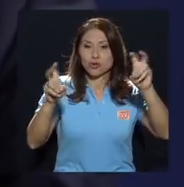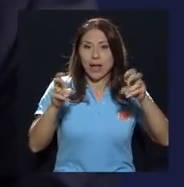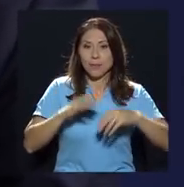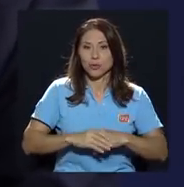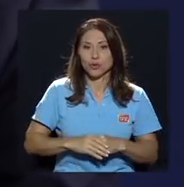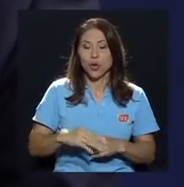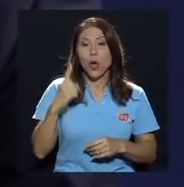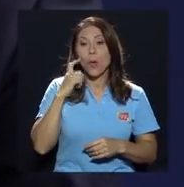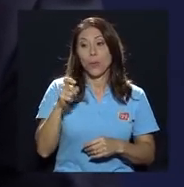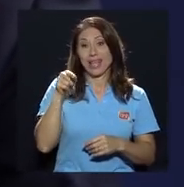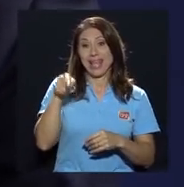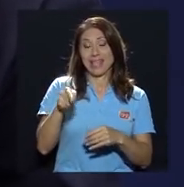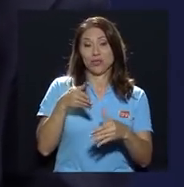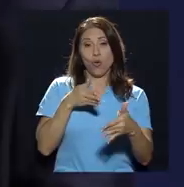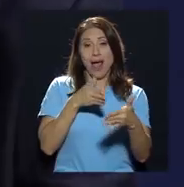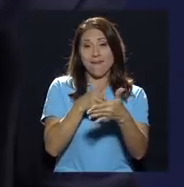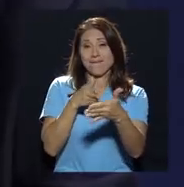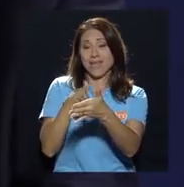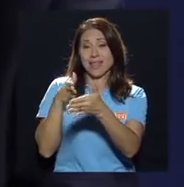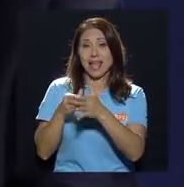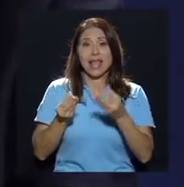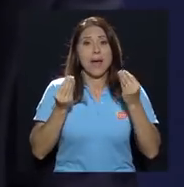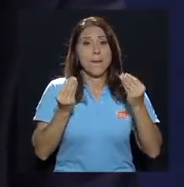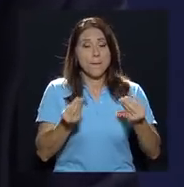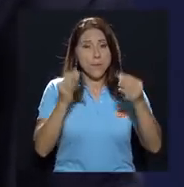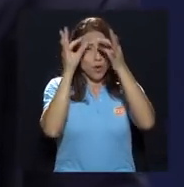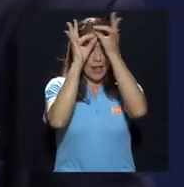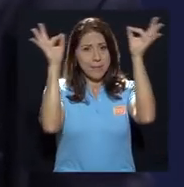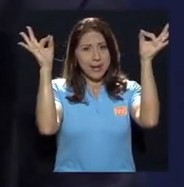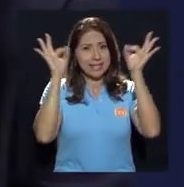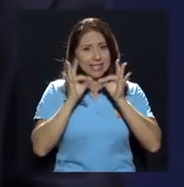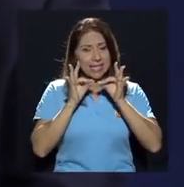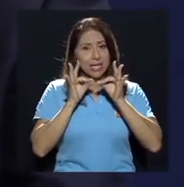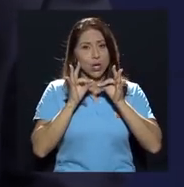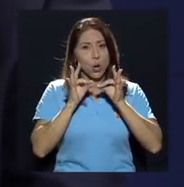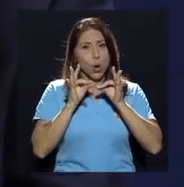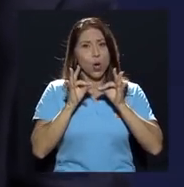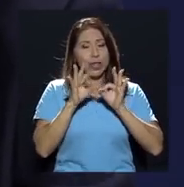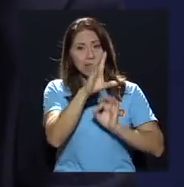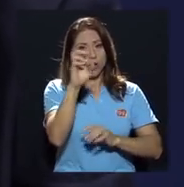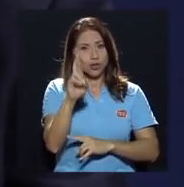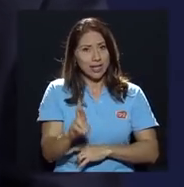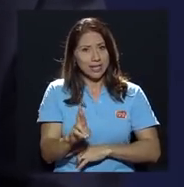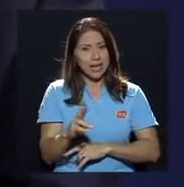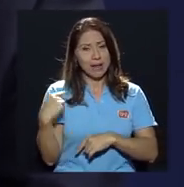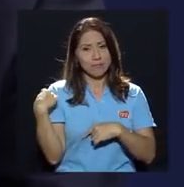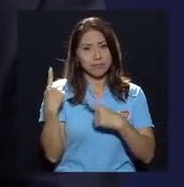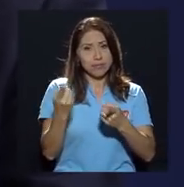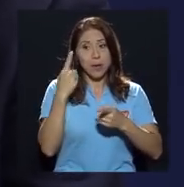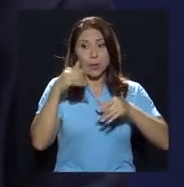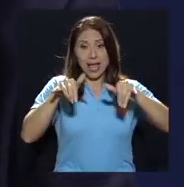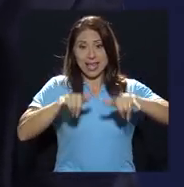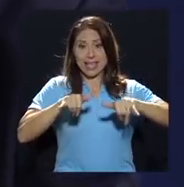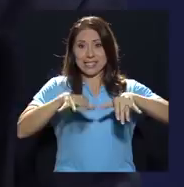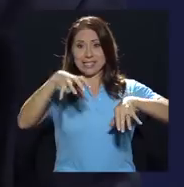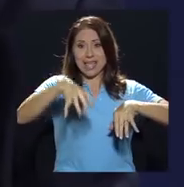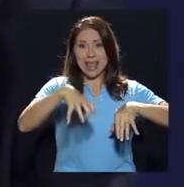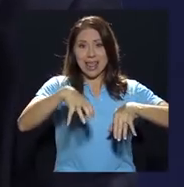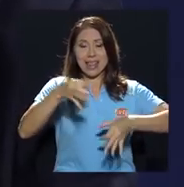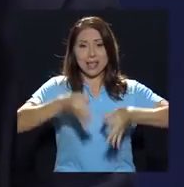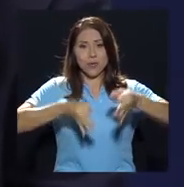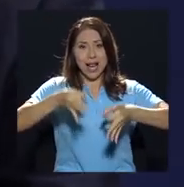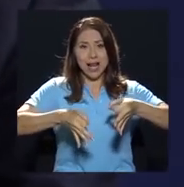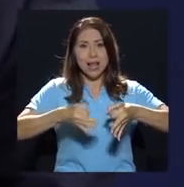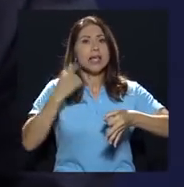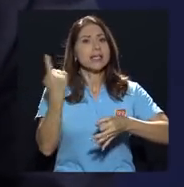estos campos porque esto afecta afectaría enormemente el prestigio que ha tenido costa rica por ser la sede del tribunal